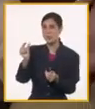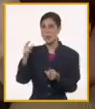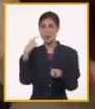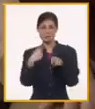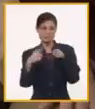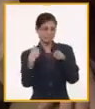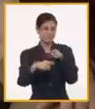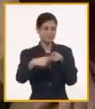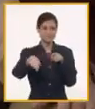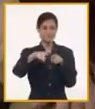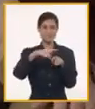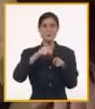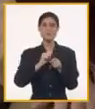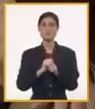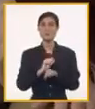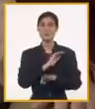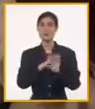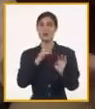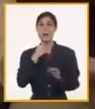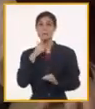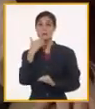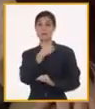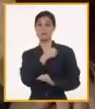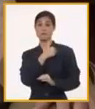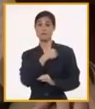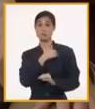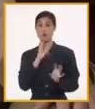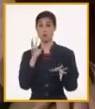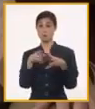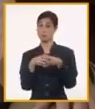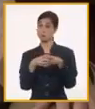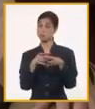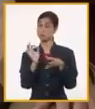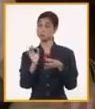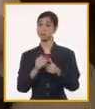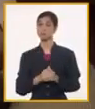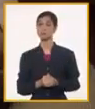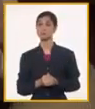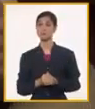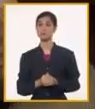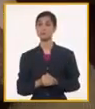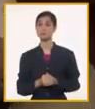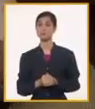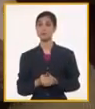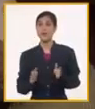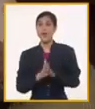ingenieros del ejército, no era una unidad más. Y era que el trajín que había ahí,